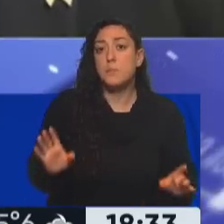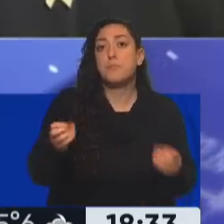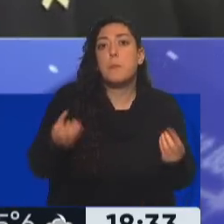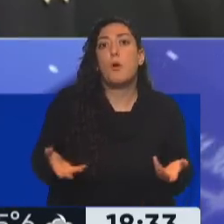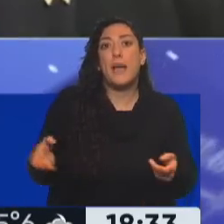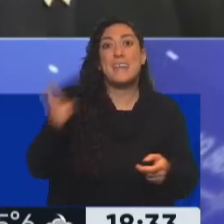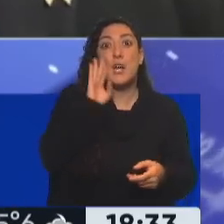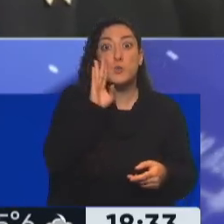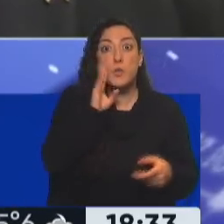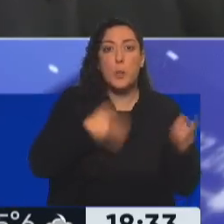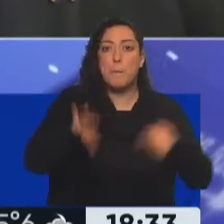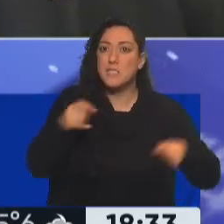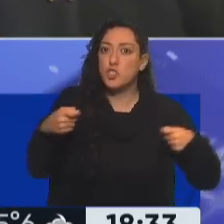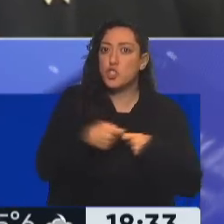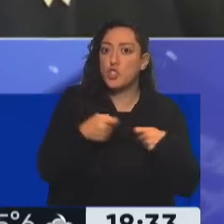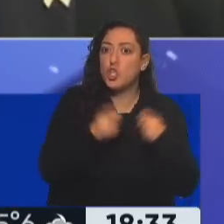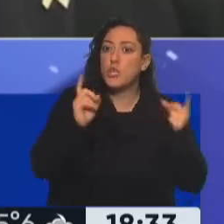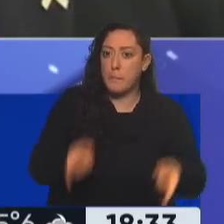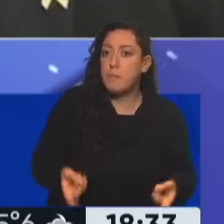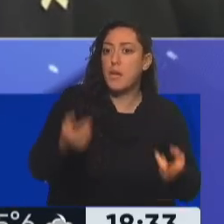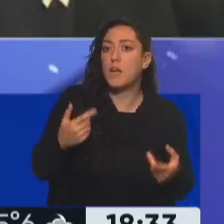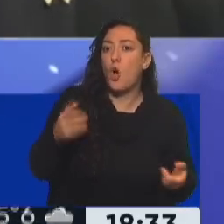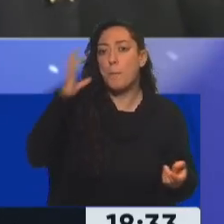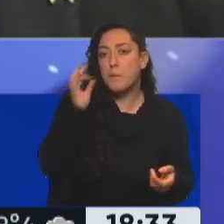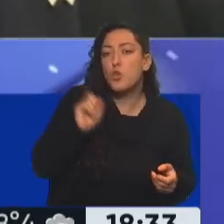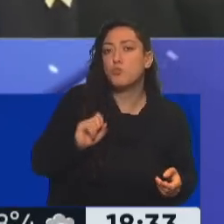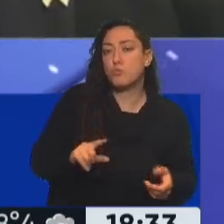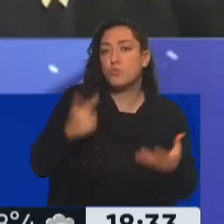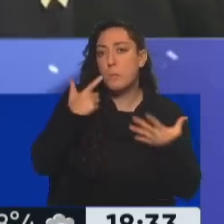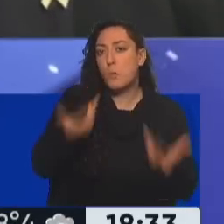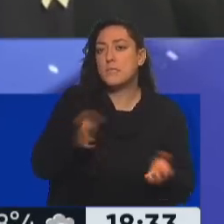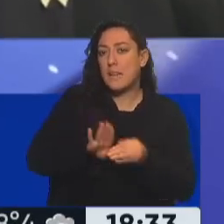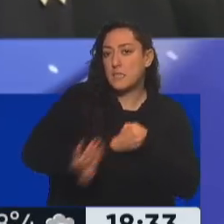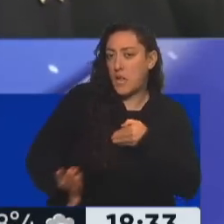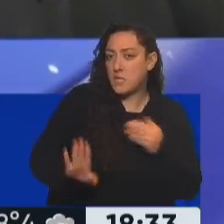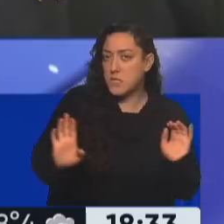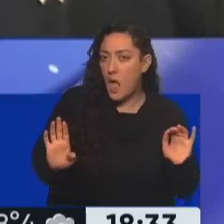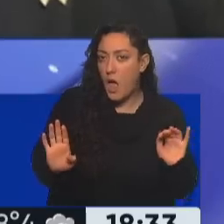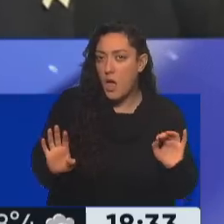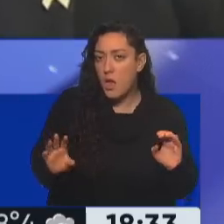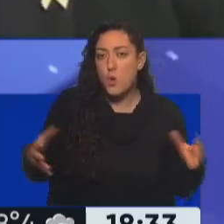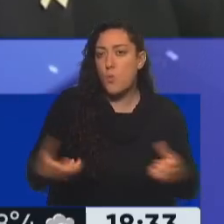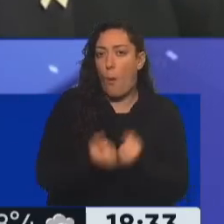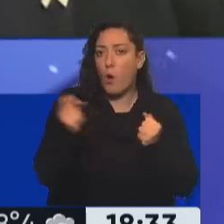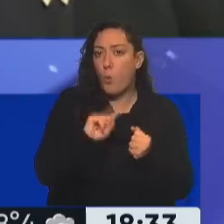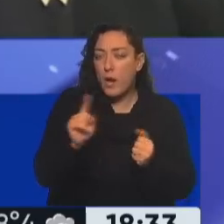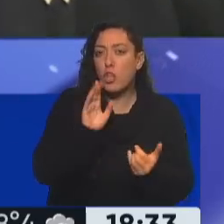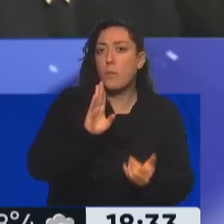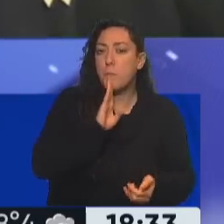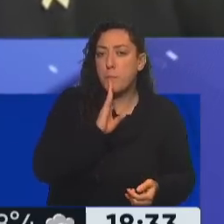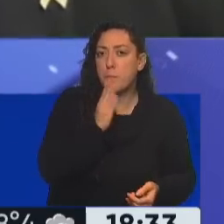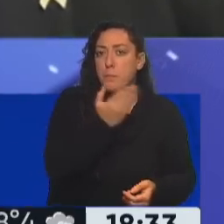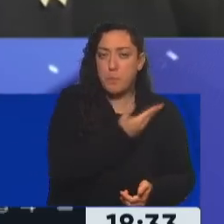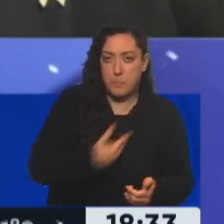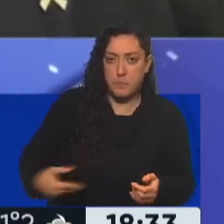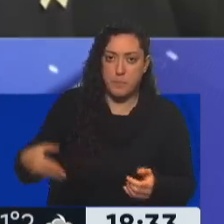el principal aliado de Israel, estuvo mostrando también su distancia frente a estas últimas decisiones de Netanyahu, que como planteaba también el informe, están